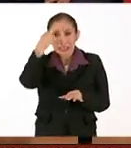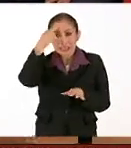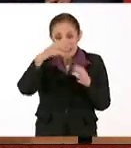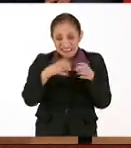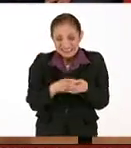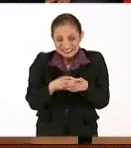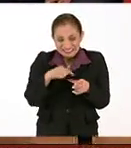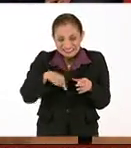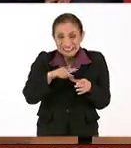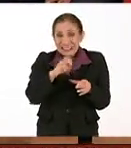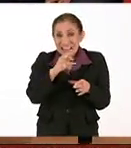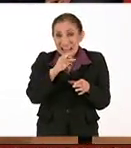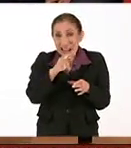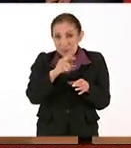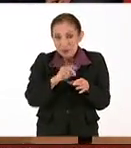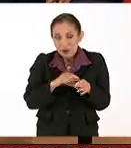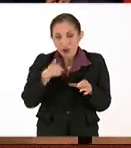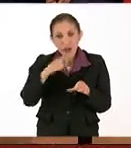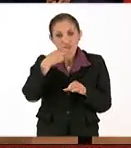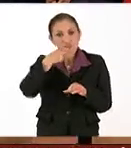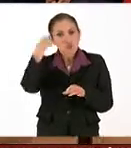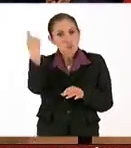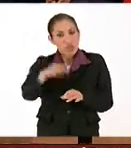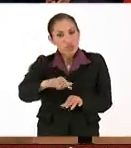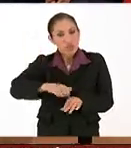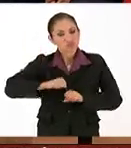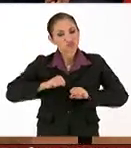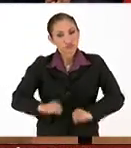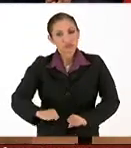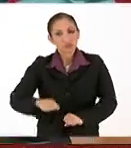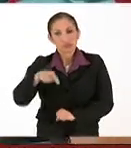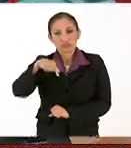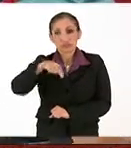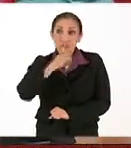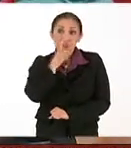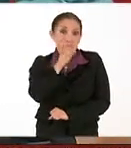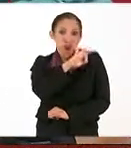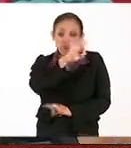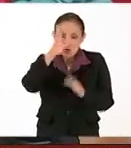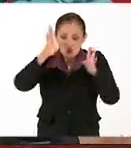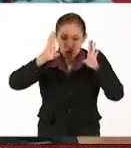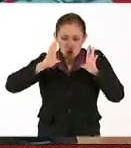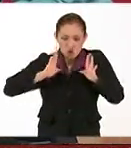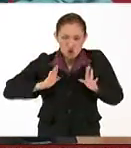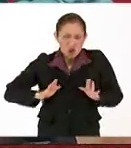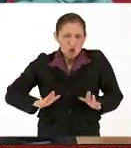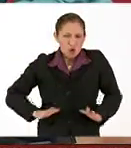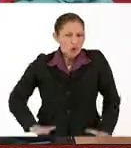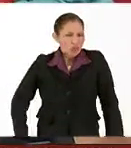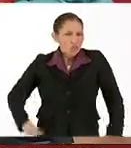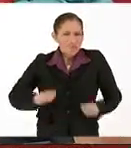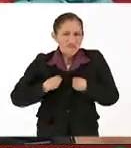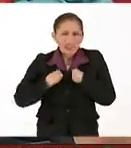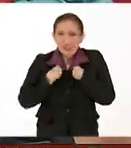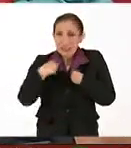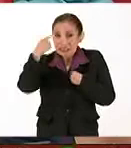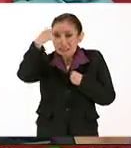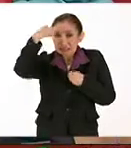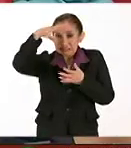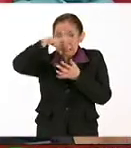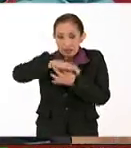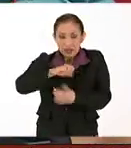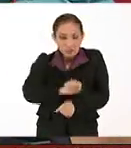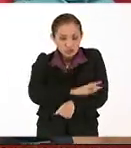cerebro es prácticamente el que rige, pues no sé si decirlo así, todo absolutamente nuestra vida.